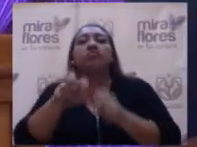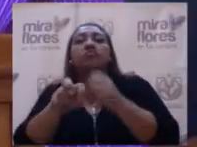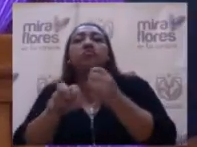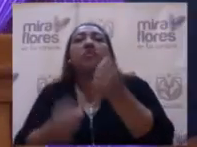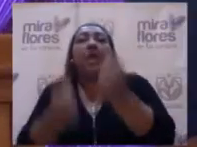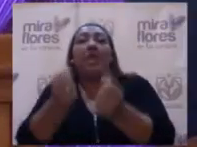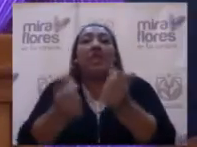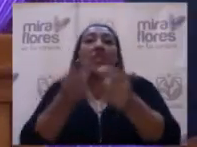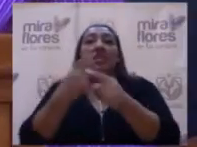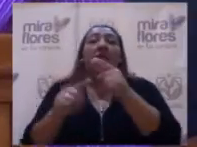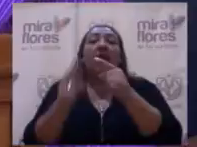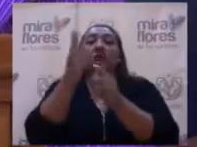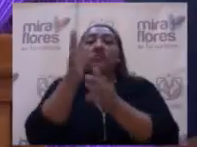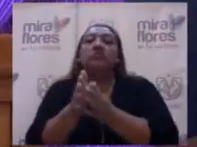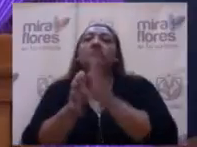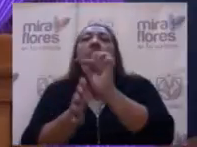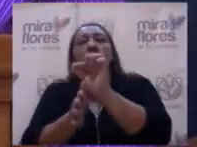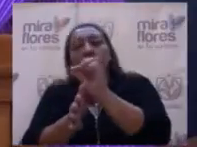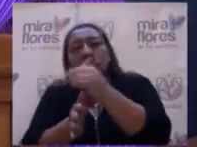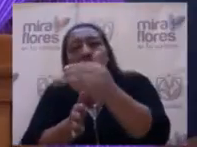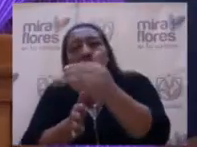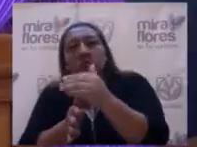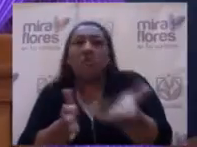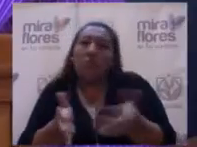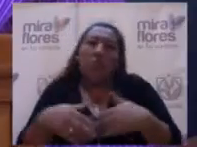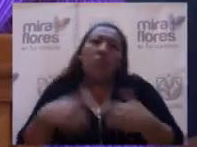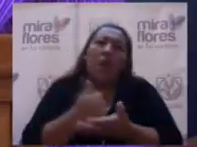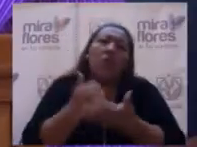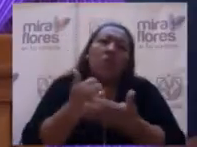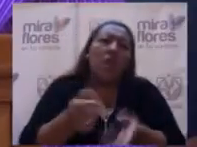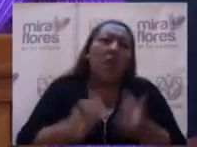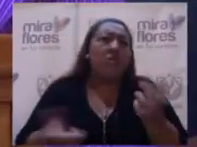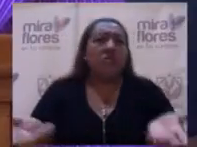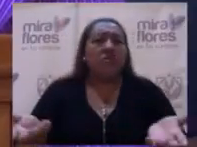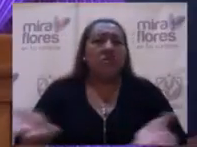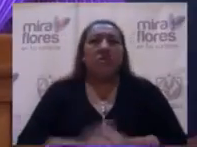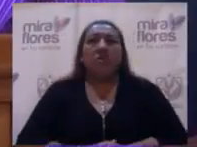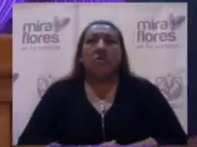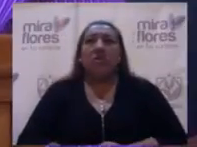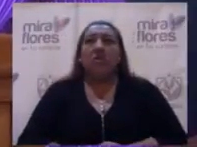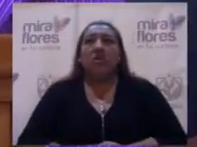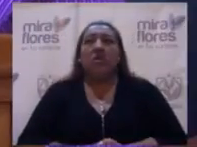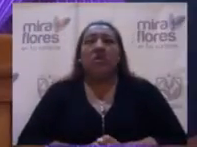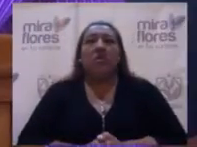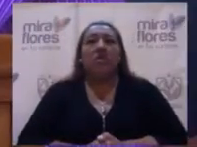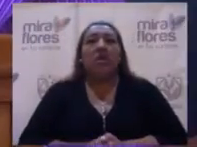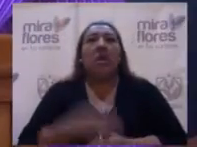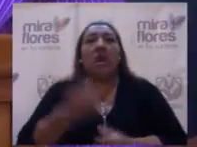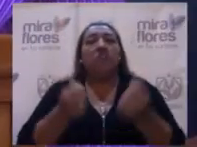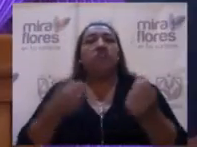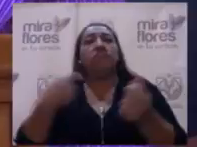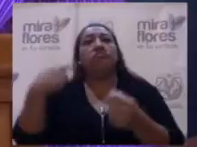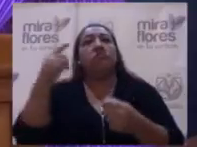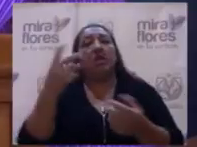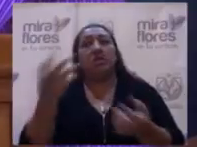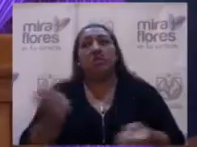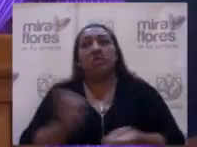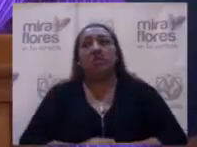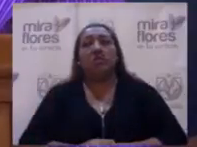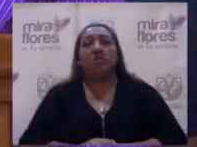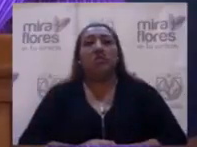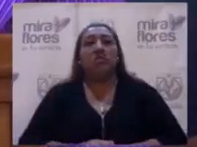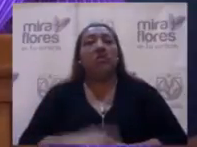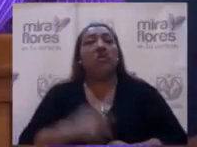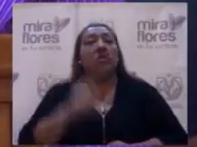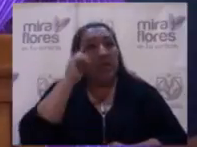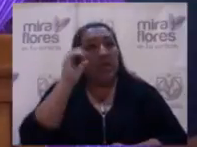a la redonda, 200 metros, 300 metros, lo que es favorecer simple y llanamente a los conductores de esta playa de estacionamiento. Yo creo